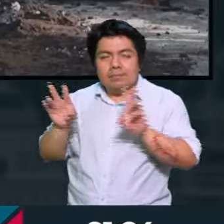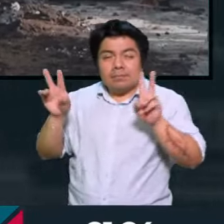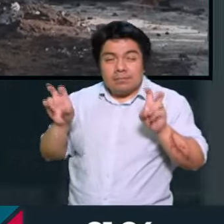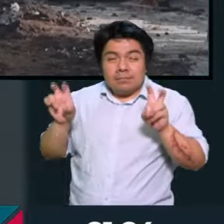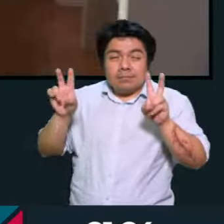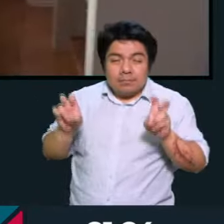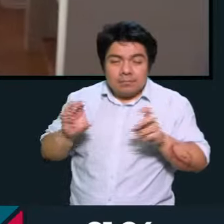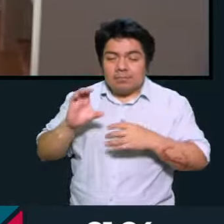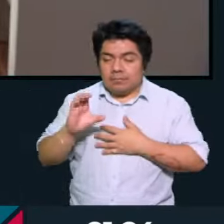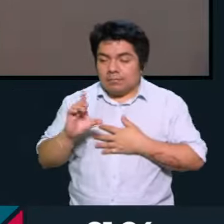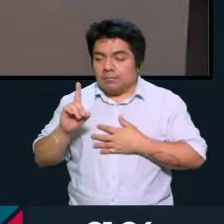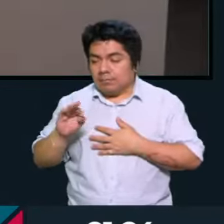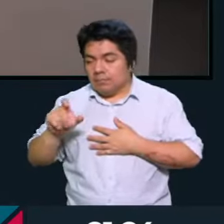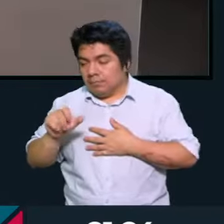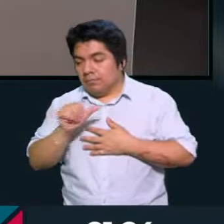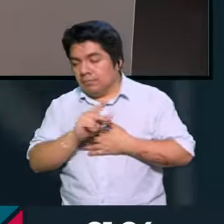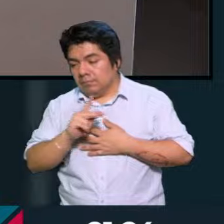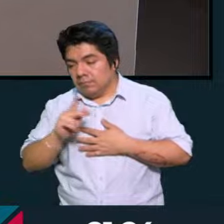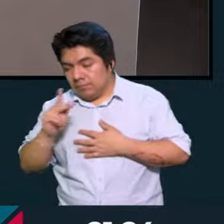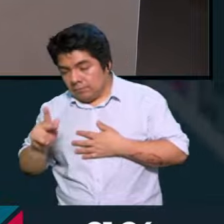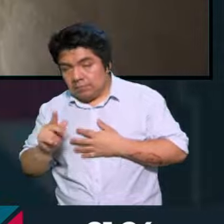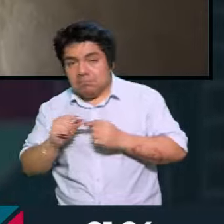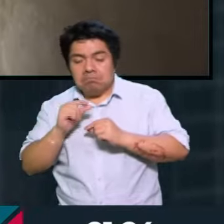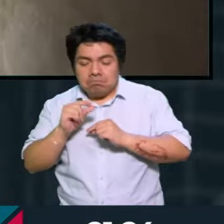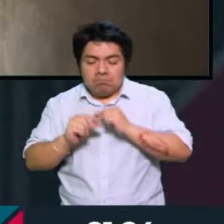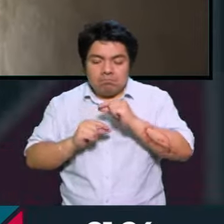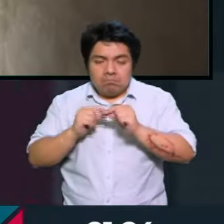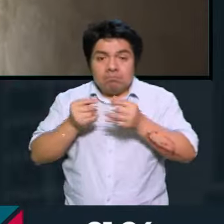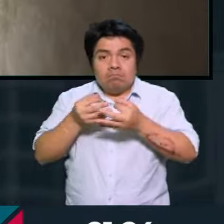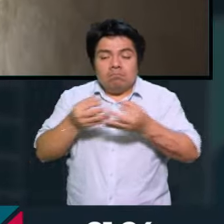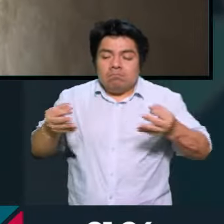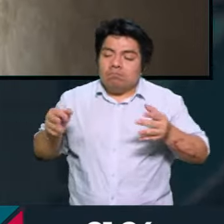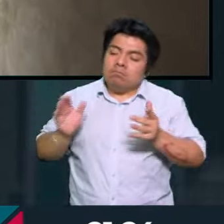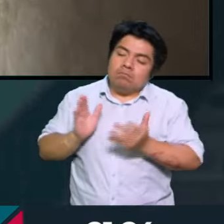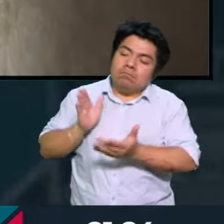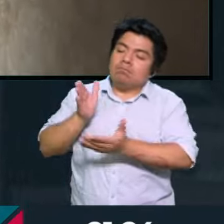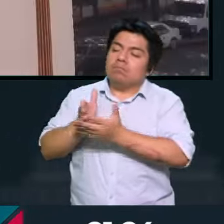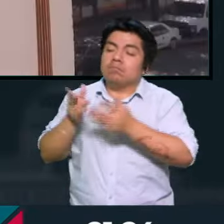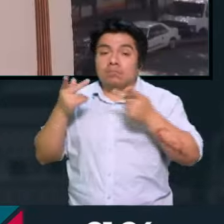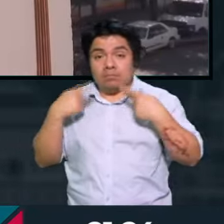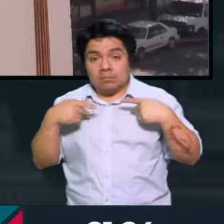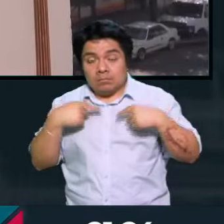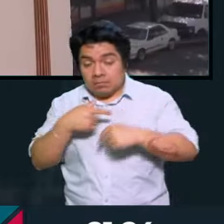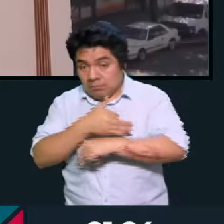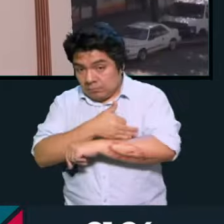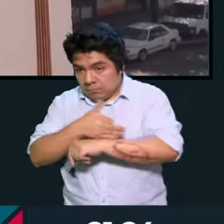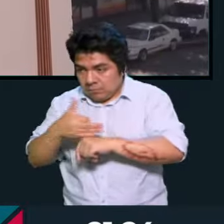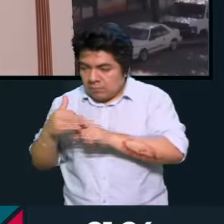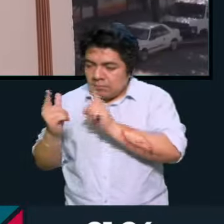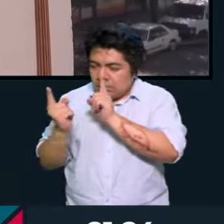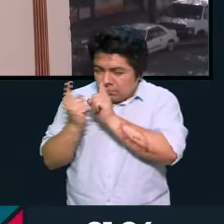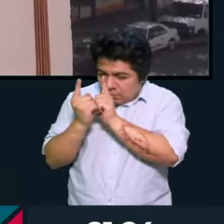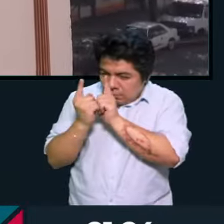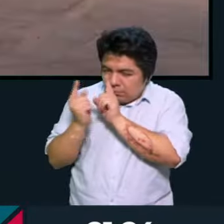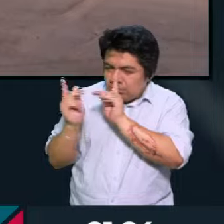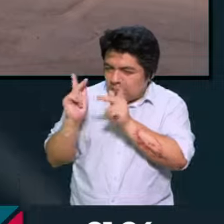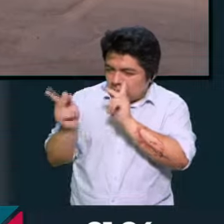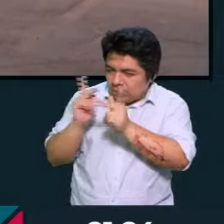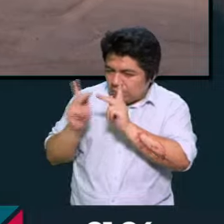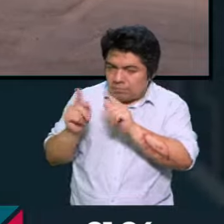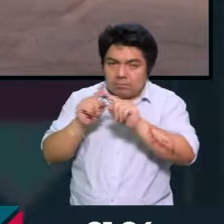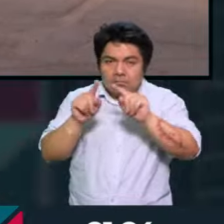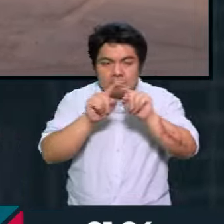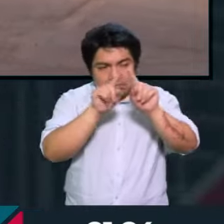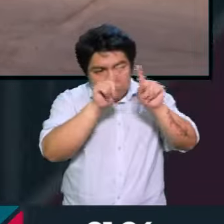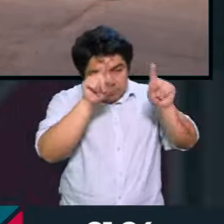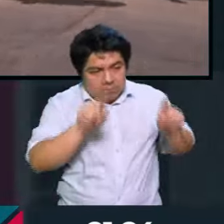plataforma CDMX. Nosotros nos fuimos a territorio a escuchar, a encontrarnos con las familias cara a cara, establecimos módulos en las alcaldías